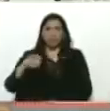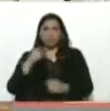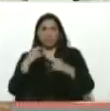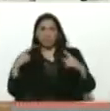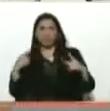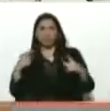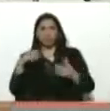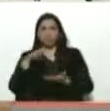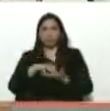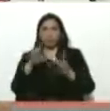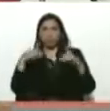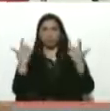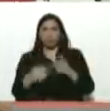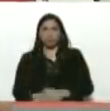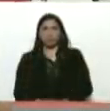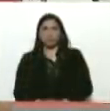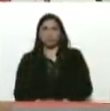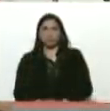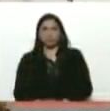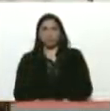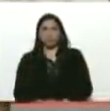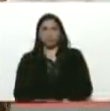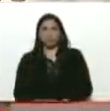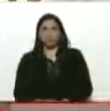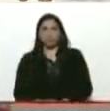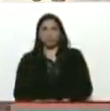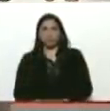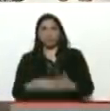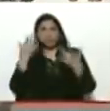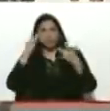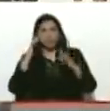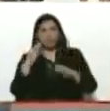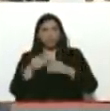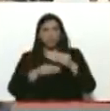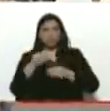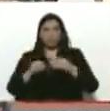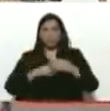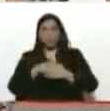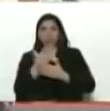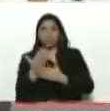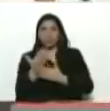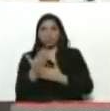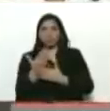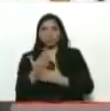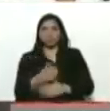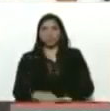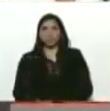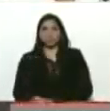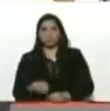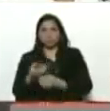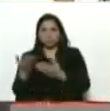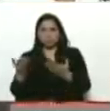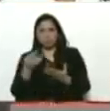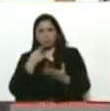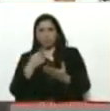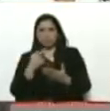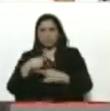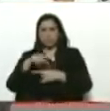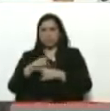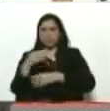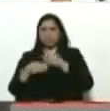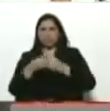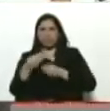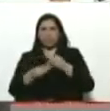el estado La Guaira. Trataron de hacerlo en la madrugada. Ellos dicen, lo primero que hicieron, ¿qué